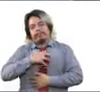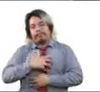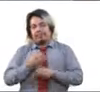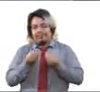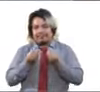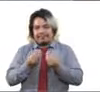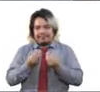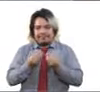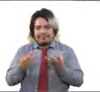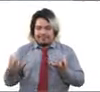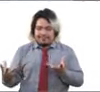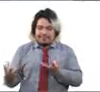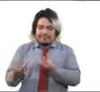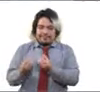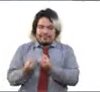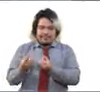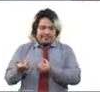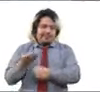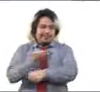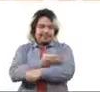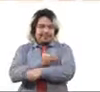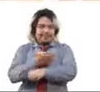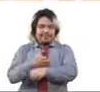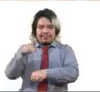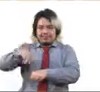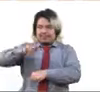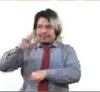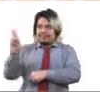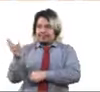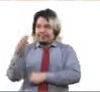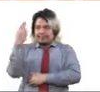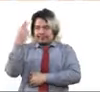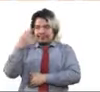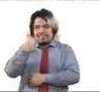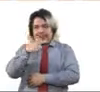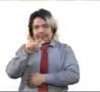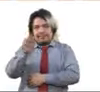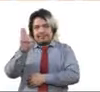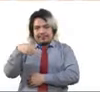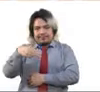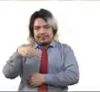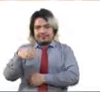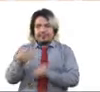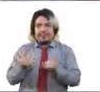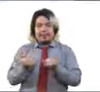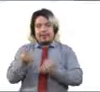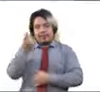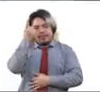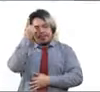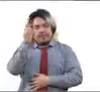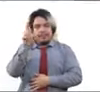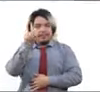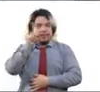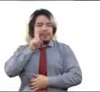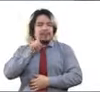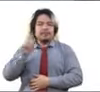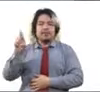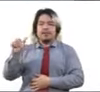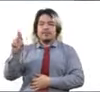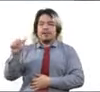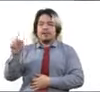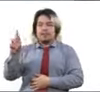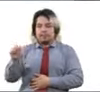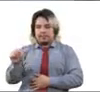de tenerla aquí en la Unidad Académica Gustavo Amadero. Doctora Rosaura Ruiz, nos complace también que